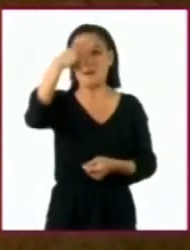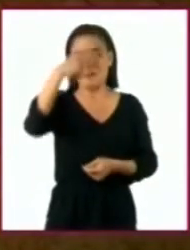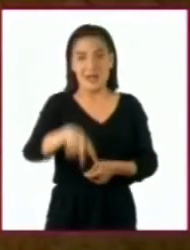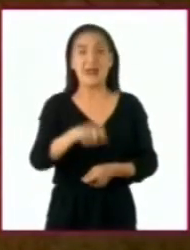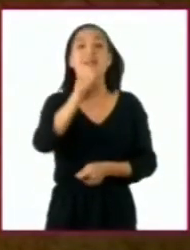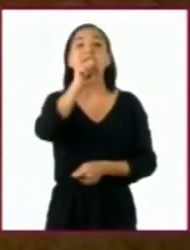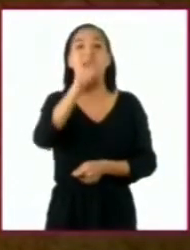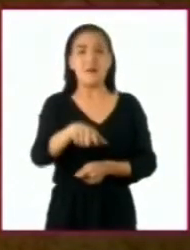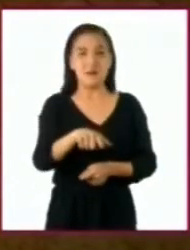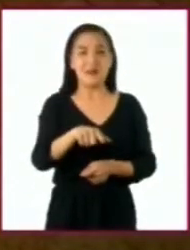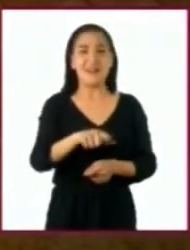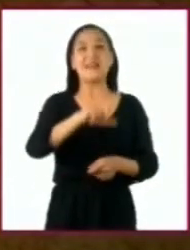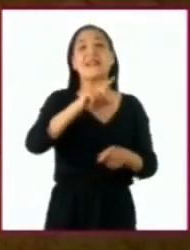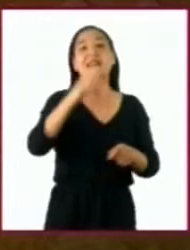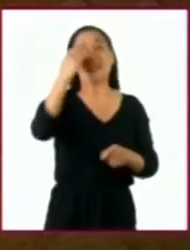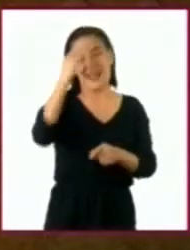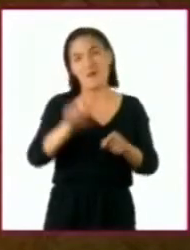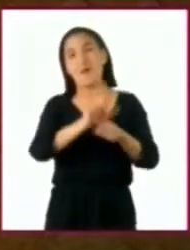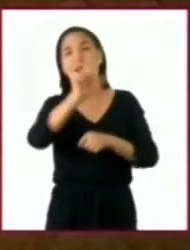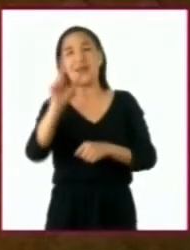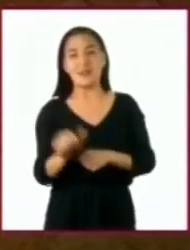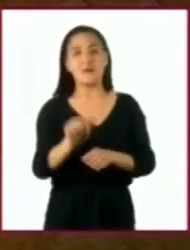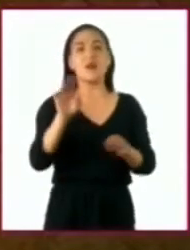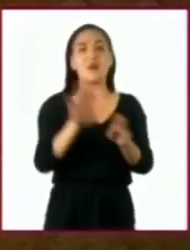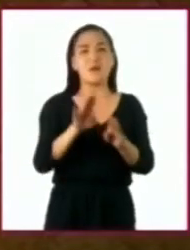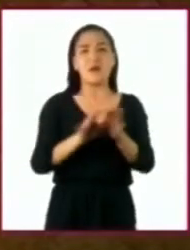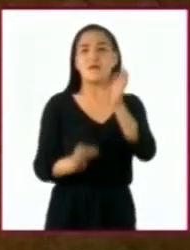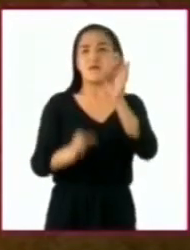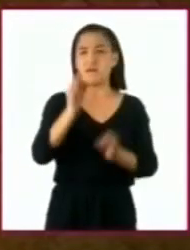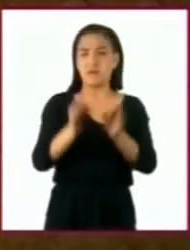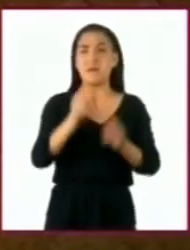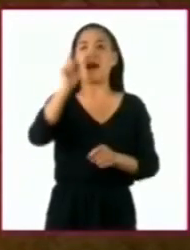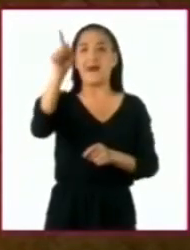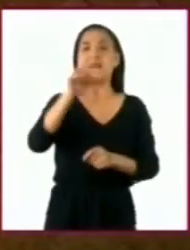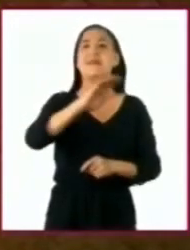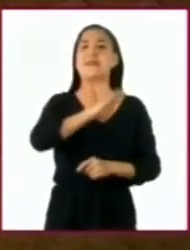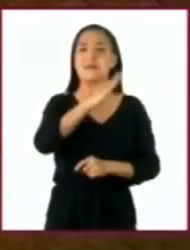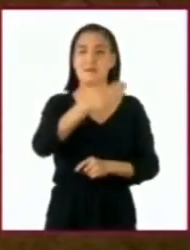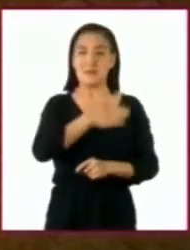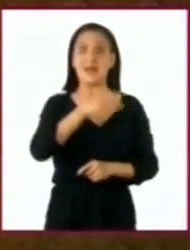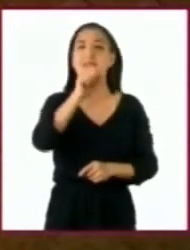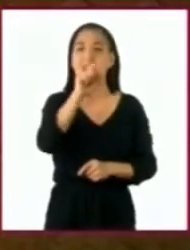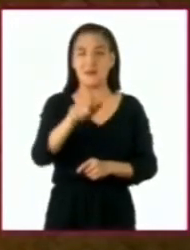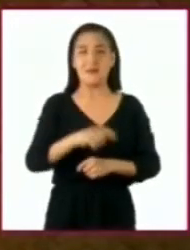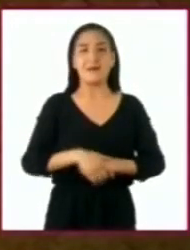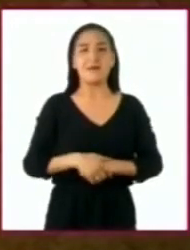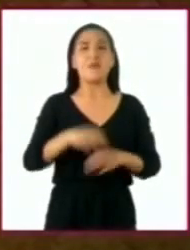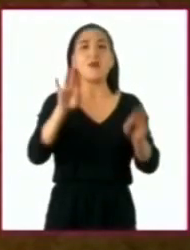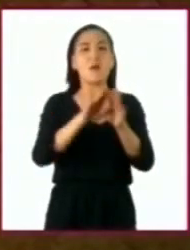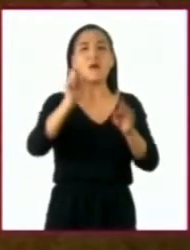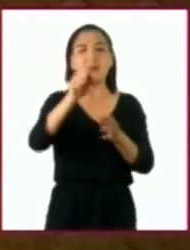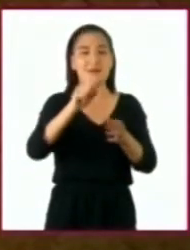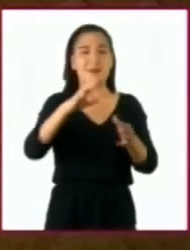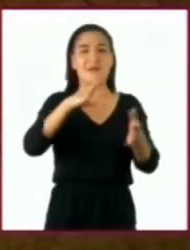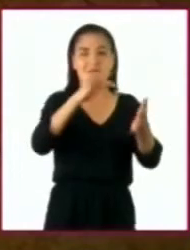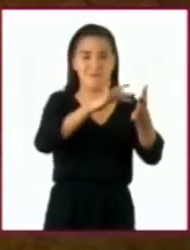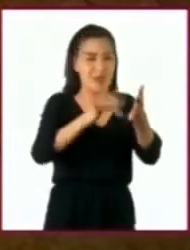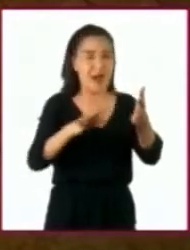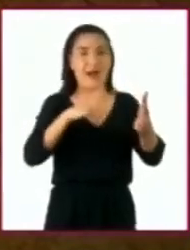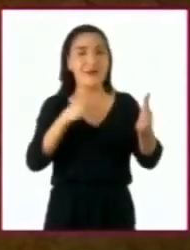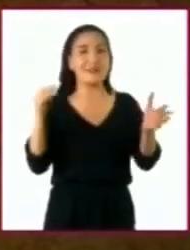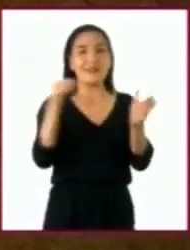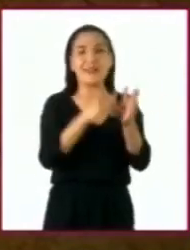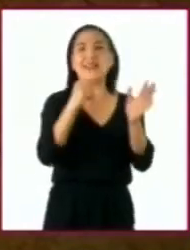también, más tarde, cuando se juzgó de nuevo en España. El registro muestra, en un documento descubierto en